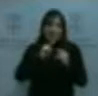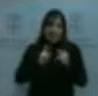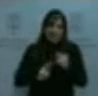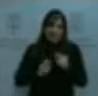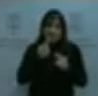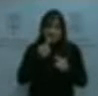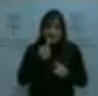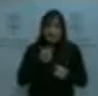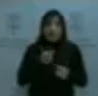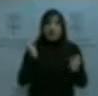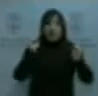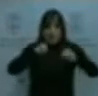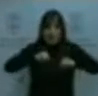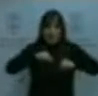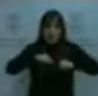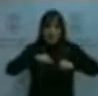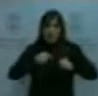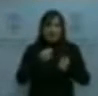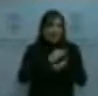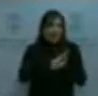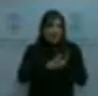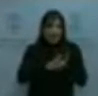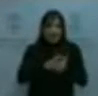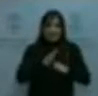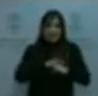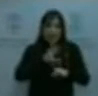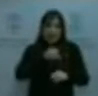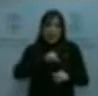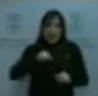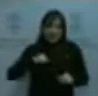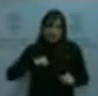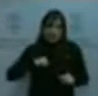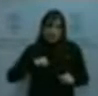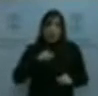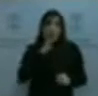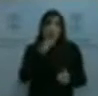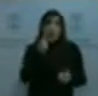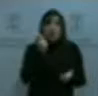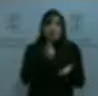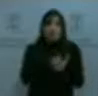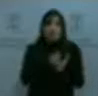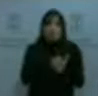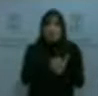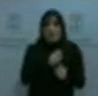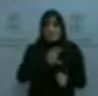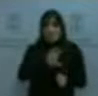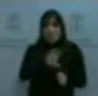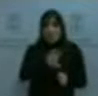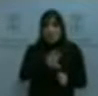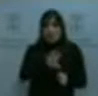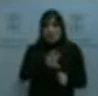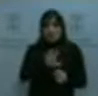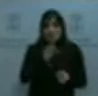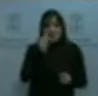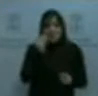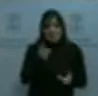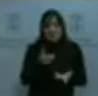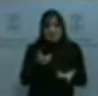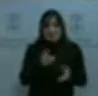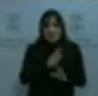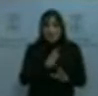gratuito para la comunidad autónoma. Quien va a poner el dinero es el Estado. Y yo creo que todo esto demuestra el compromiso del Ministerio y del Gobierno de España con